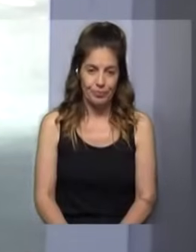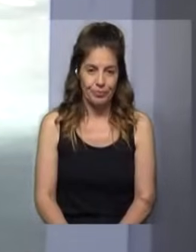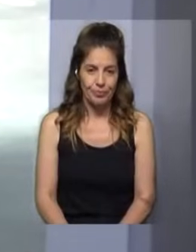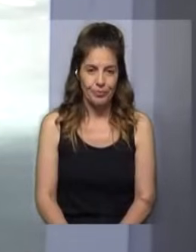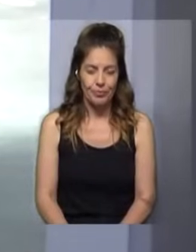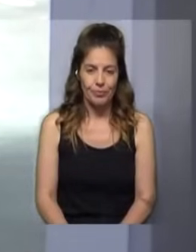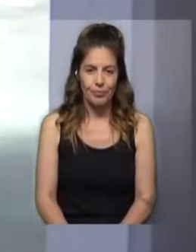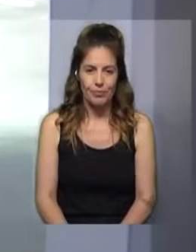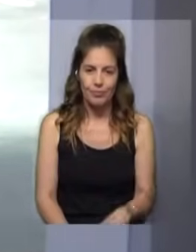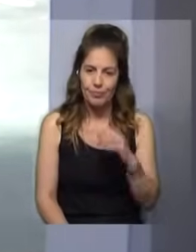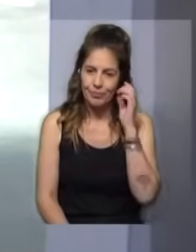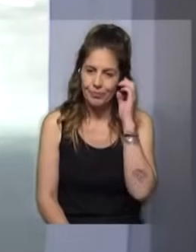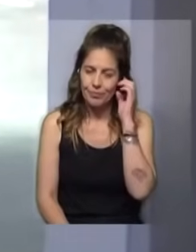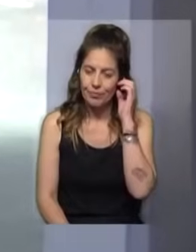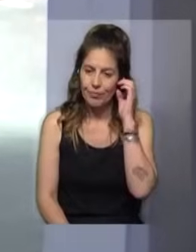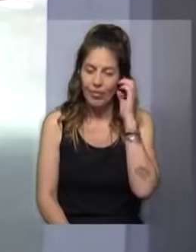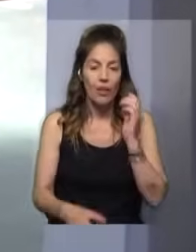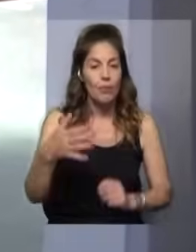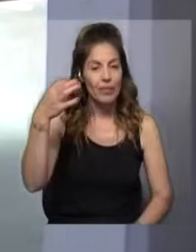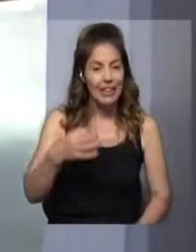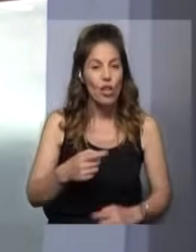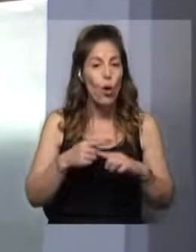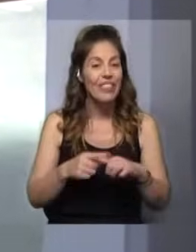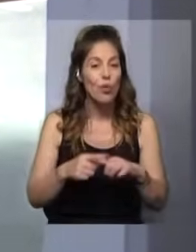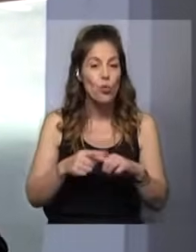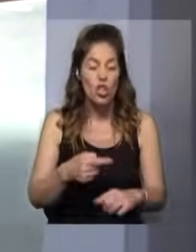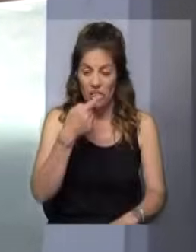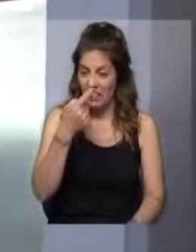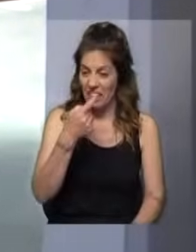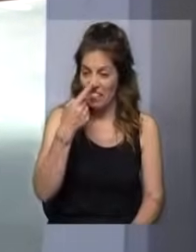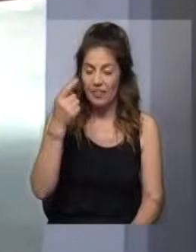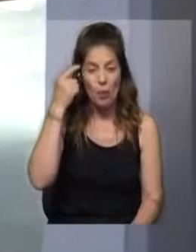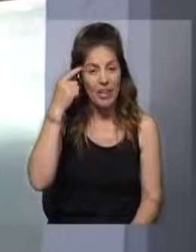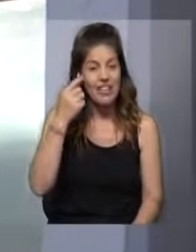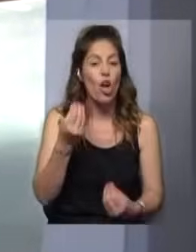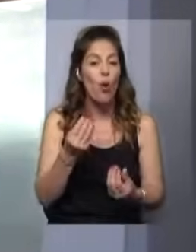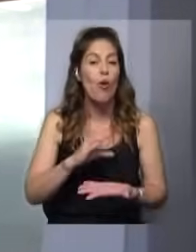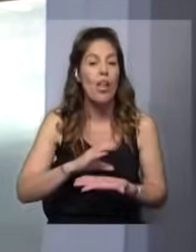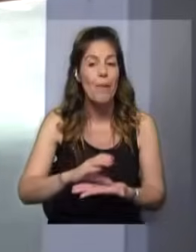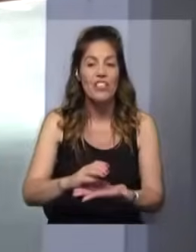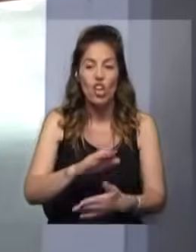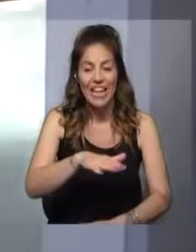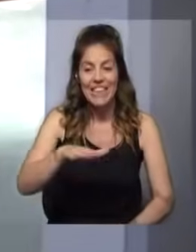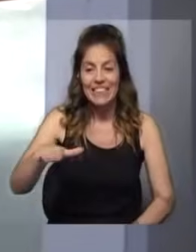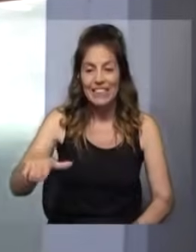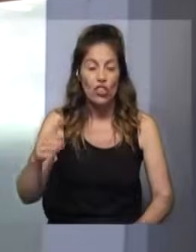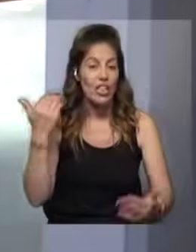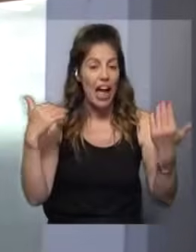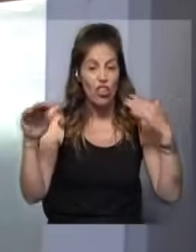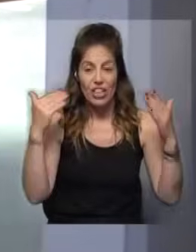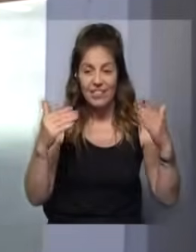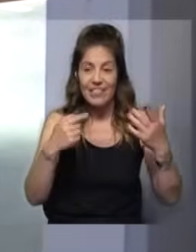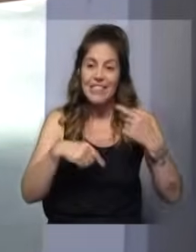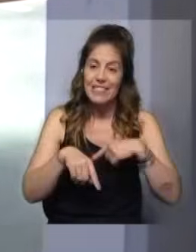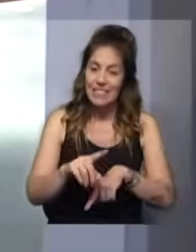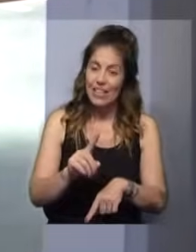niñas me parece una discusión interesante es pensar Cómo es la inversión en niños y en jóvenes siendo que